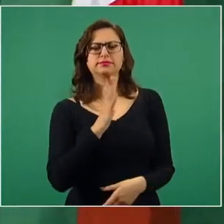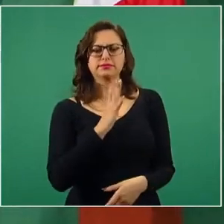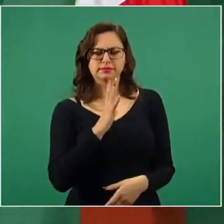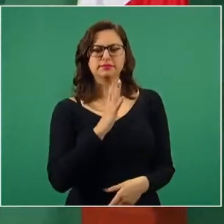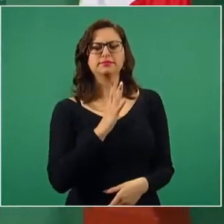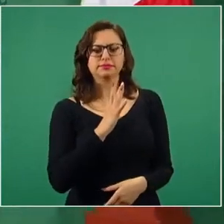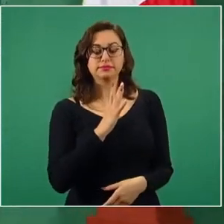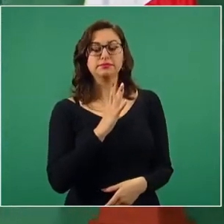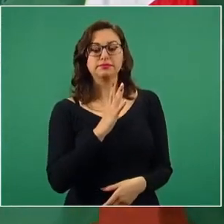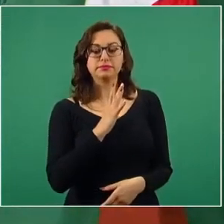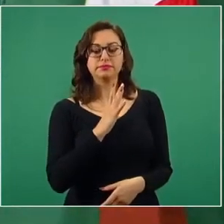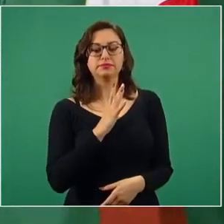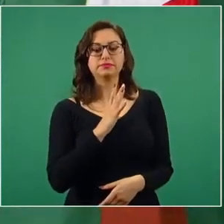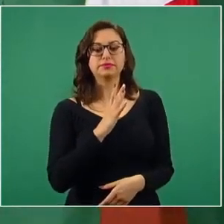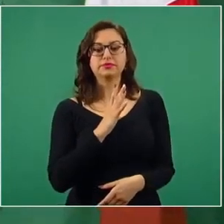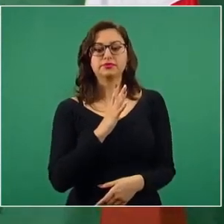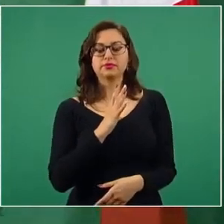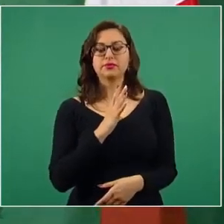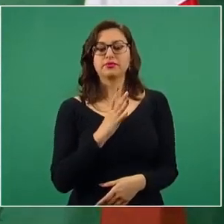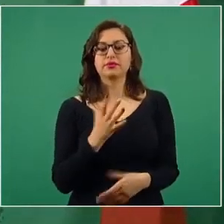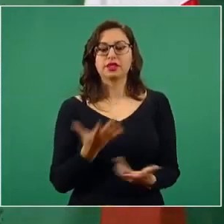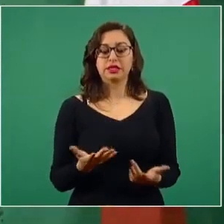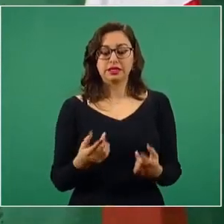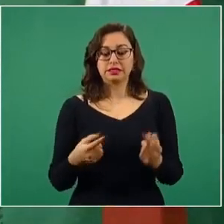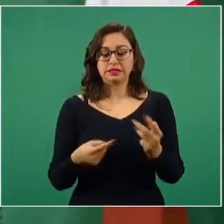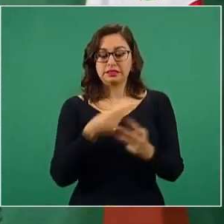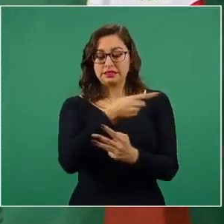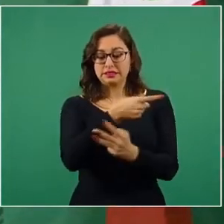Hay tres organizaciones